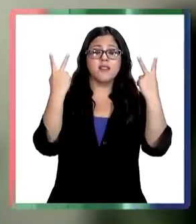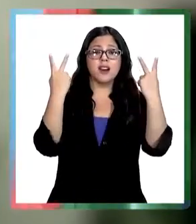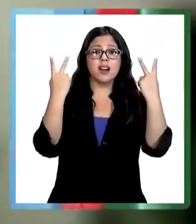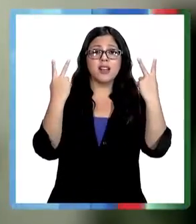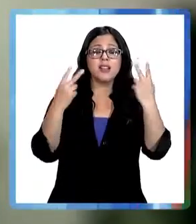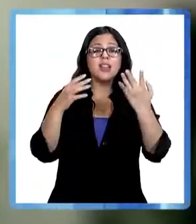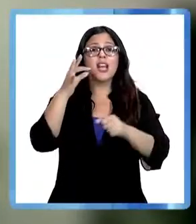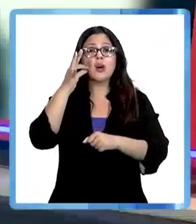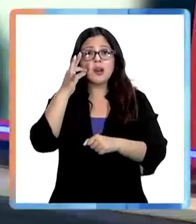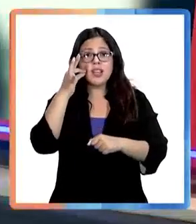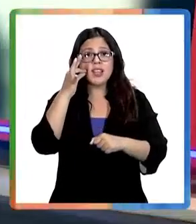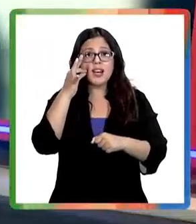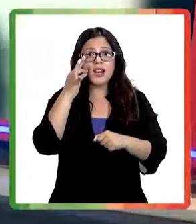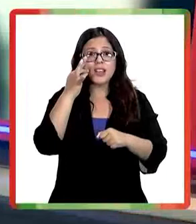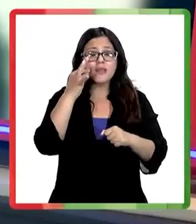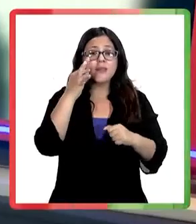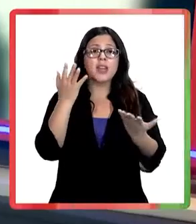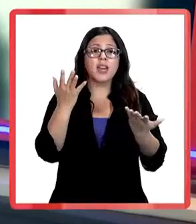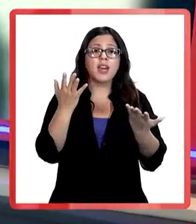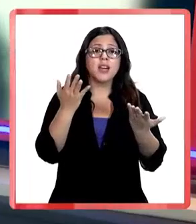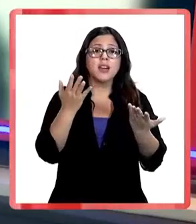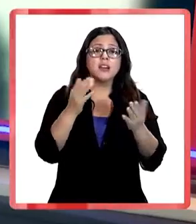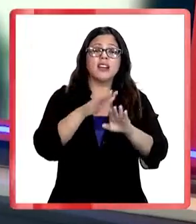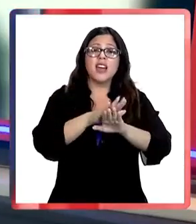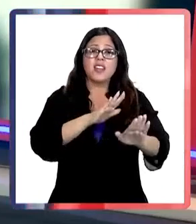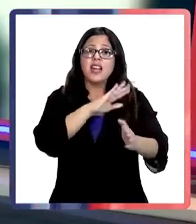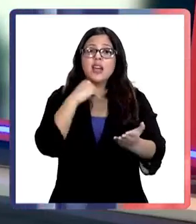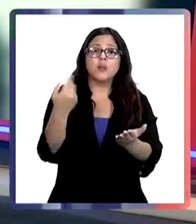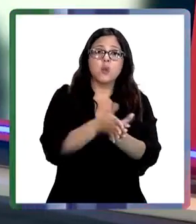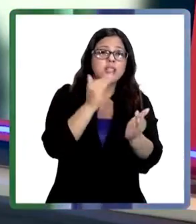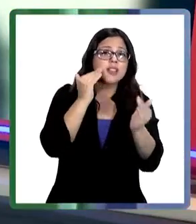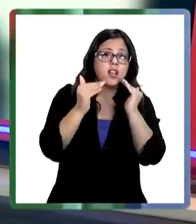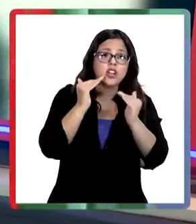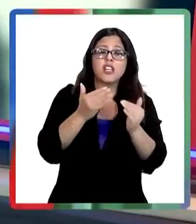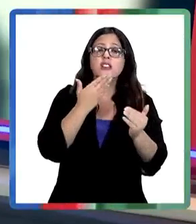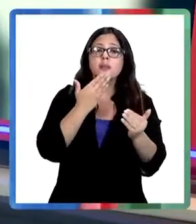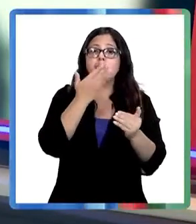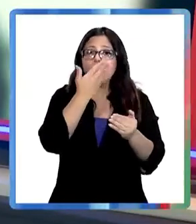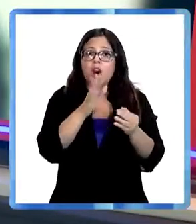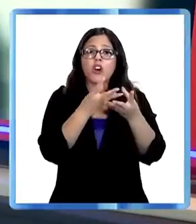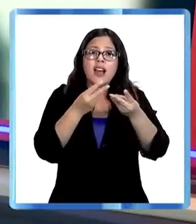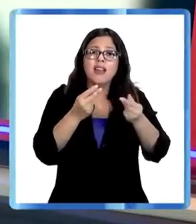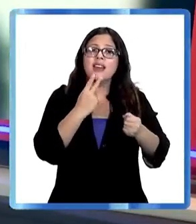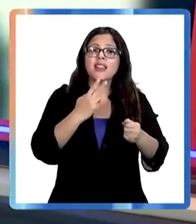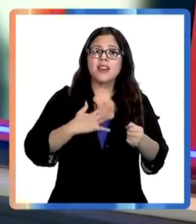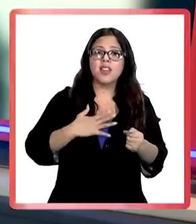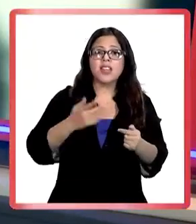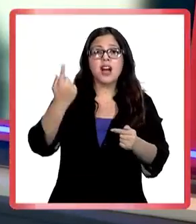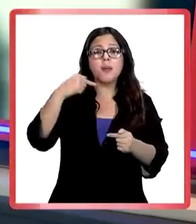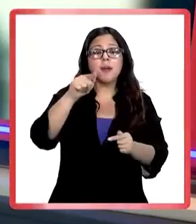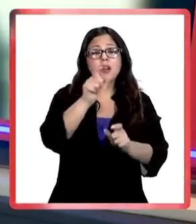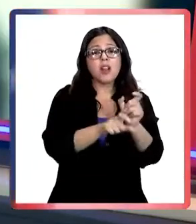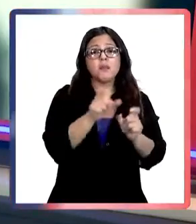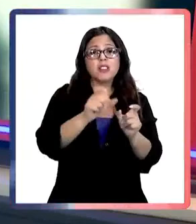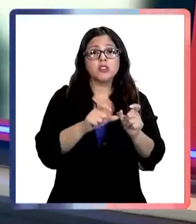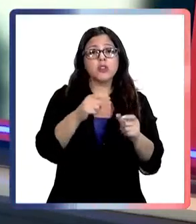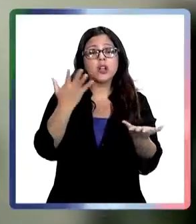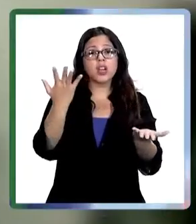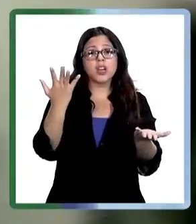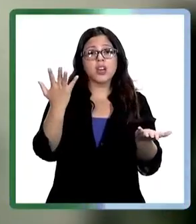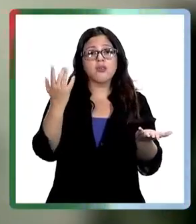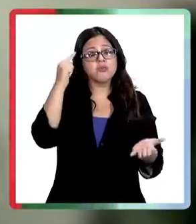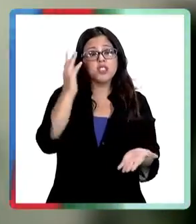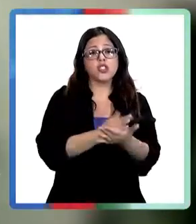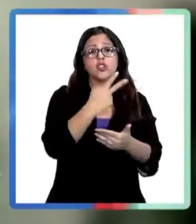la morbilidad infantil, la calidad de vida, todo fue bajando gracias a las vacunas. Son presas de su propio éxito, porque las